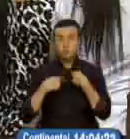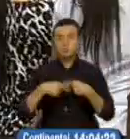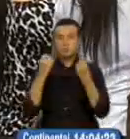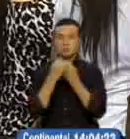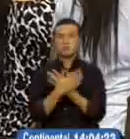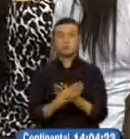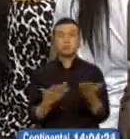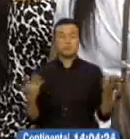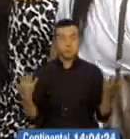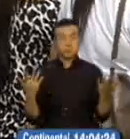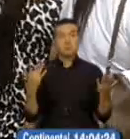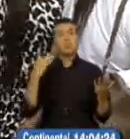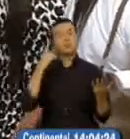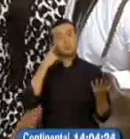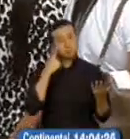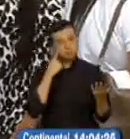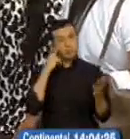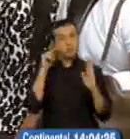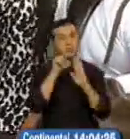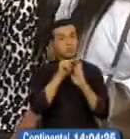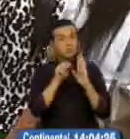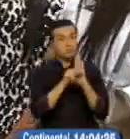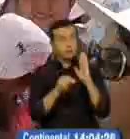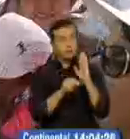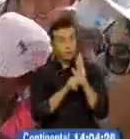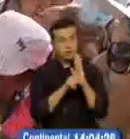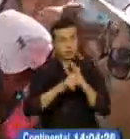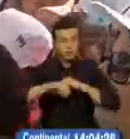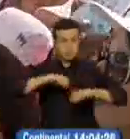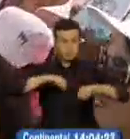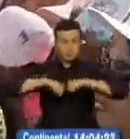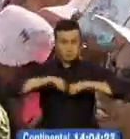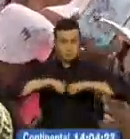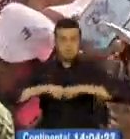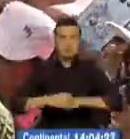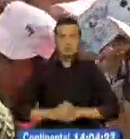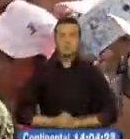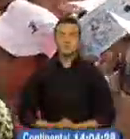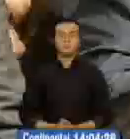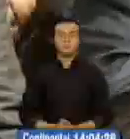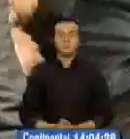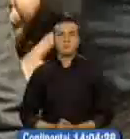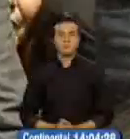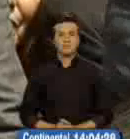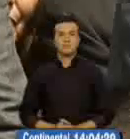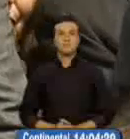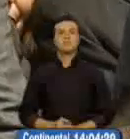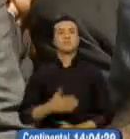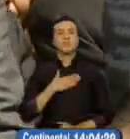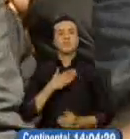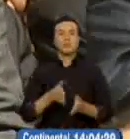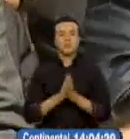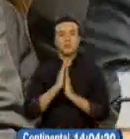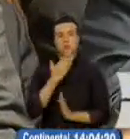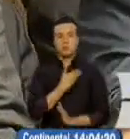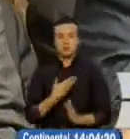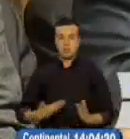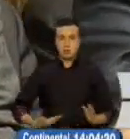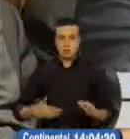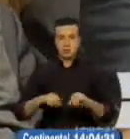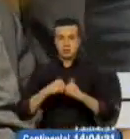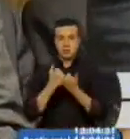anunciado que esta será una de las normativas a ser tramitadas. Le voy a solicitar al presidente de la